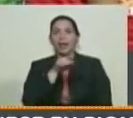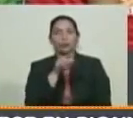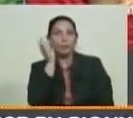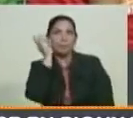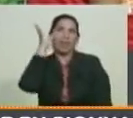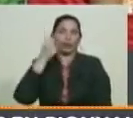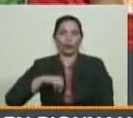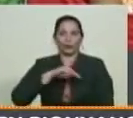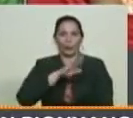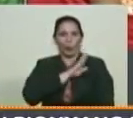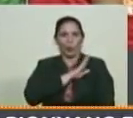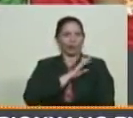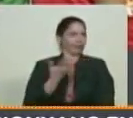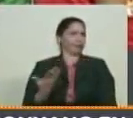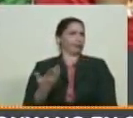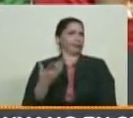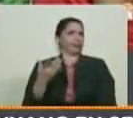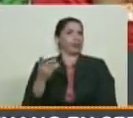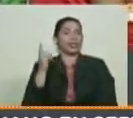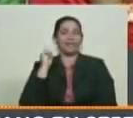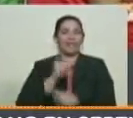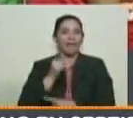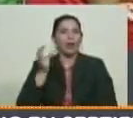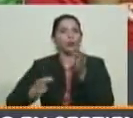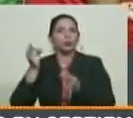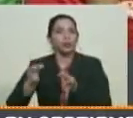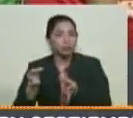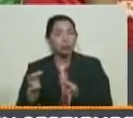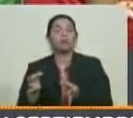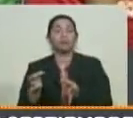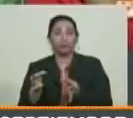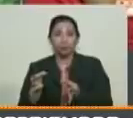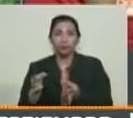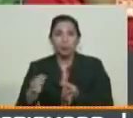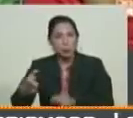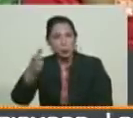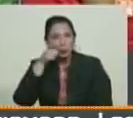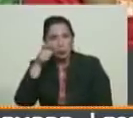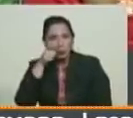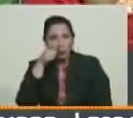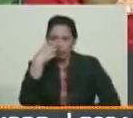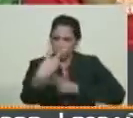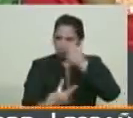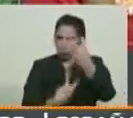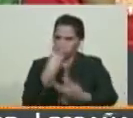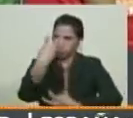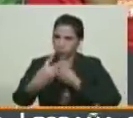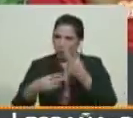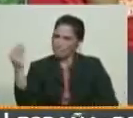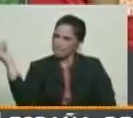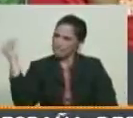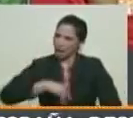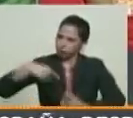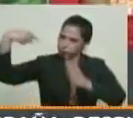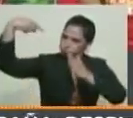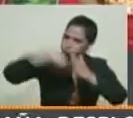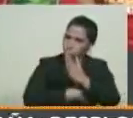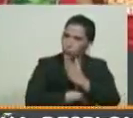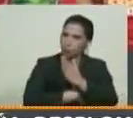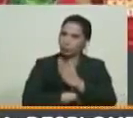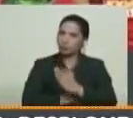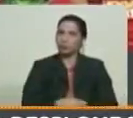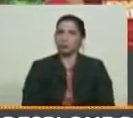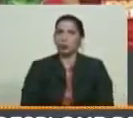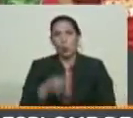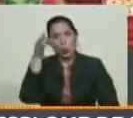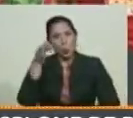Bueno, ahí es donde la justicia tiene que actuar. Ahí es donde la justicia tiene que ser más implacable. La